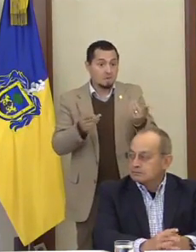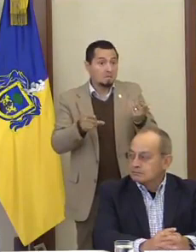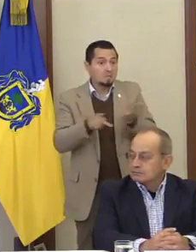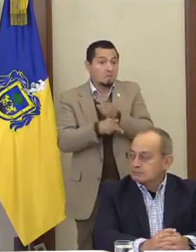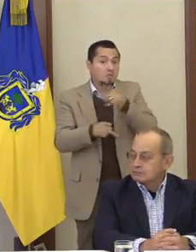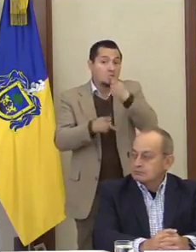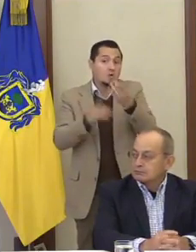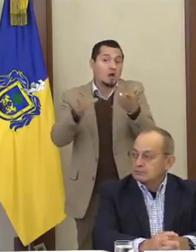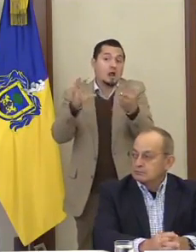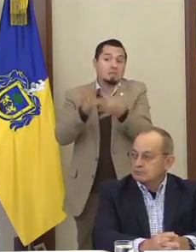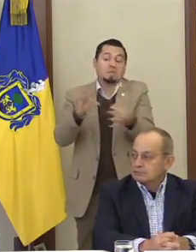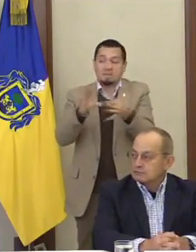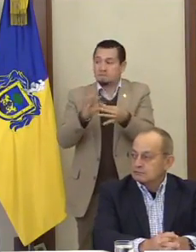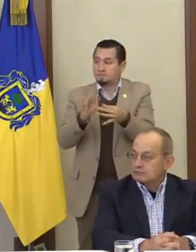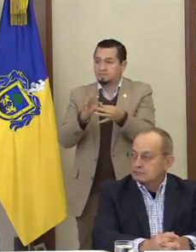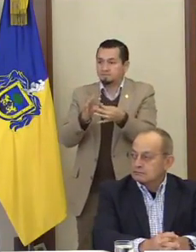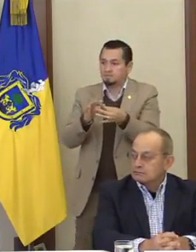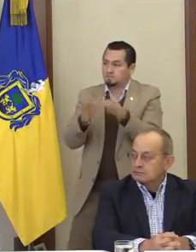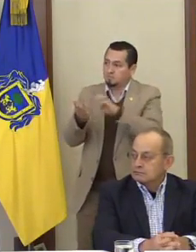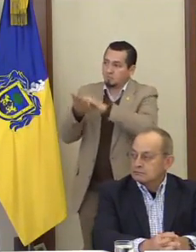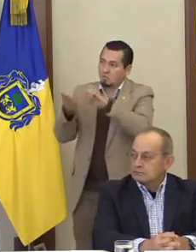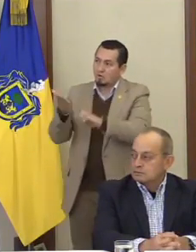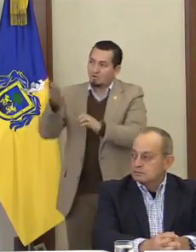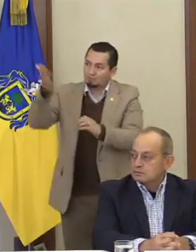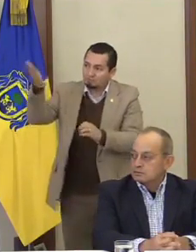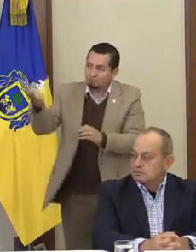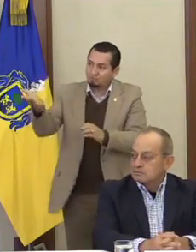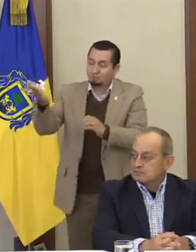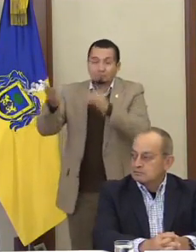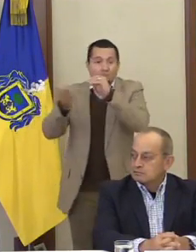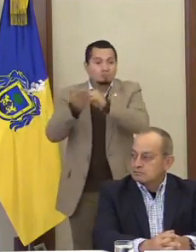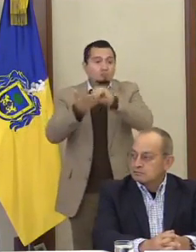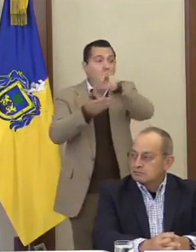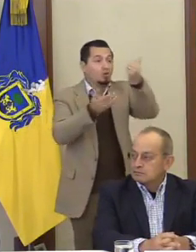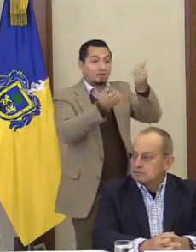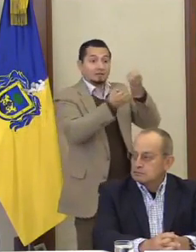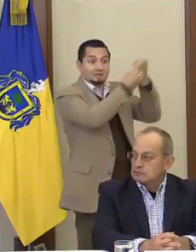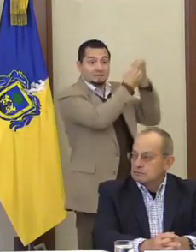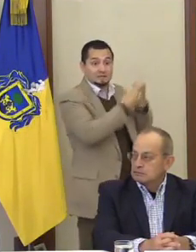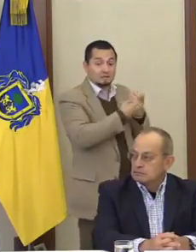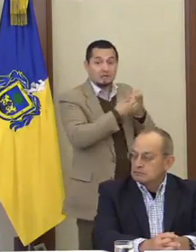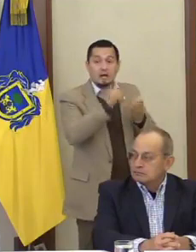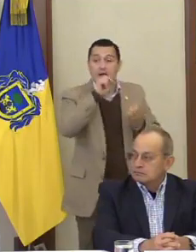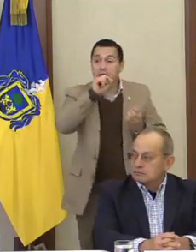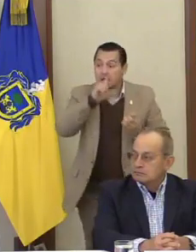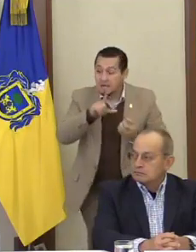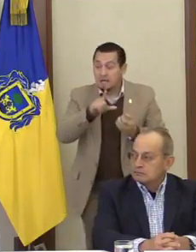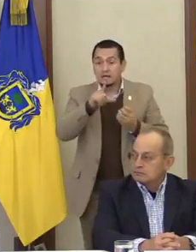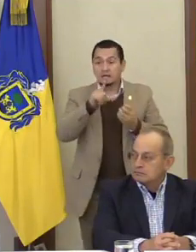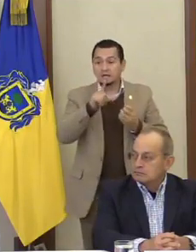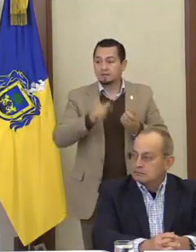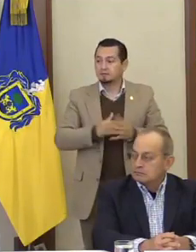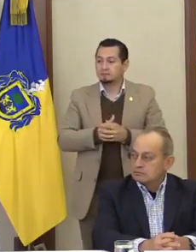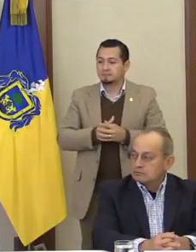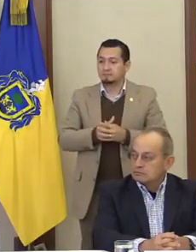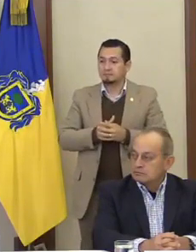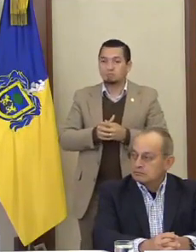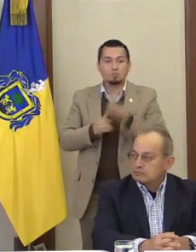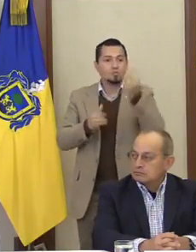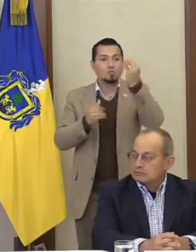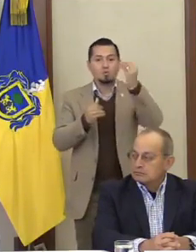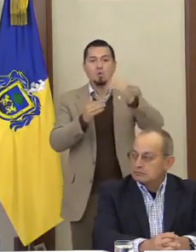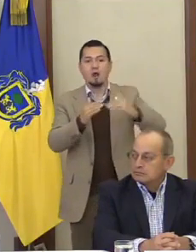que explicar que comparando con la información que hay de otros estados, pues Jalisco va a estar